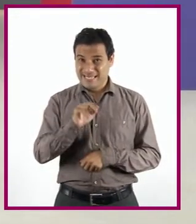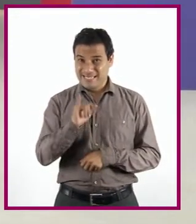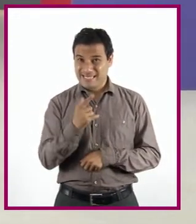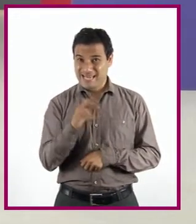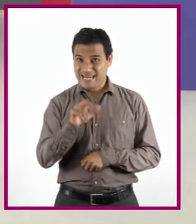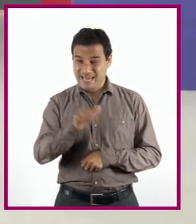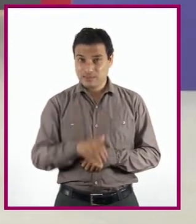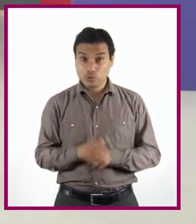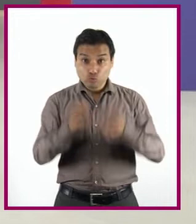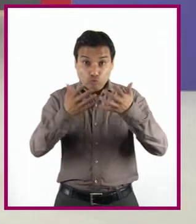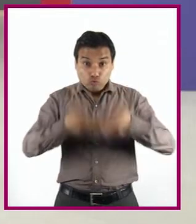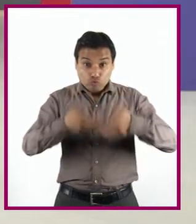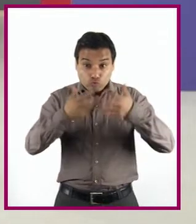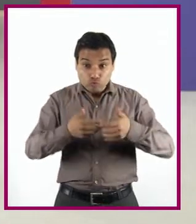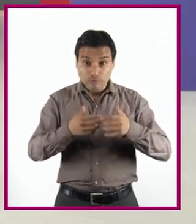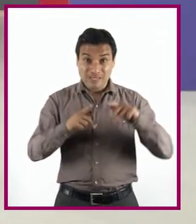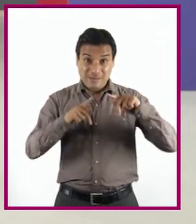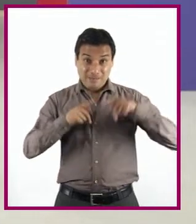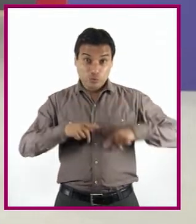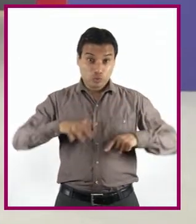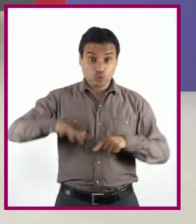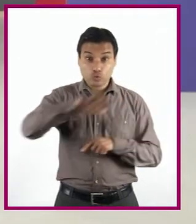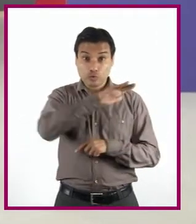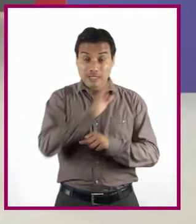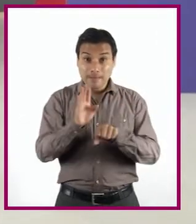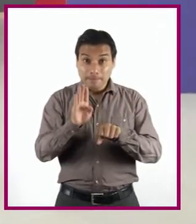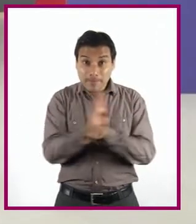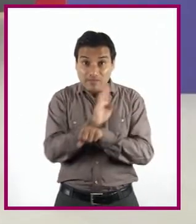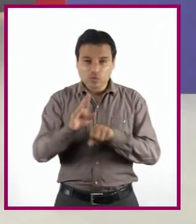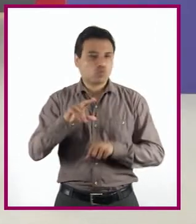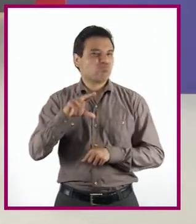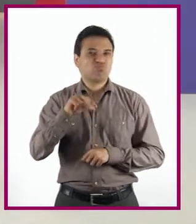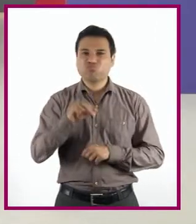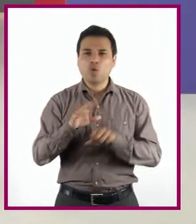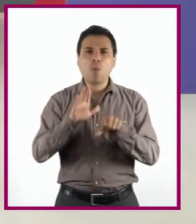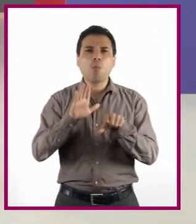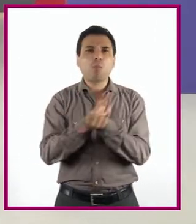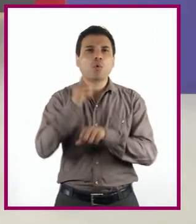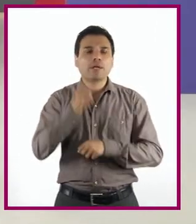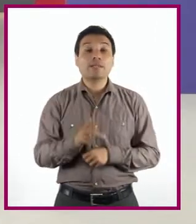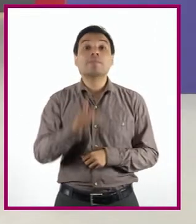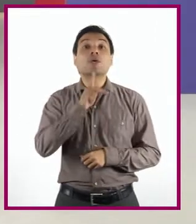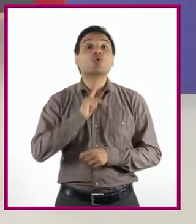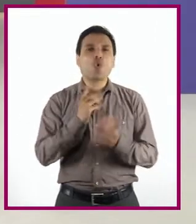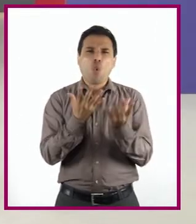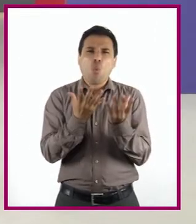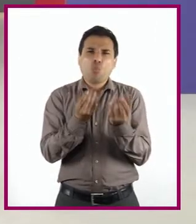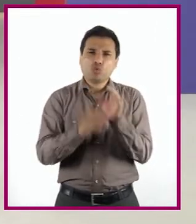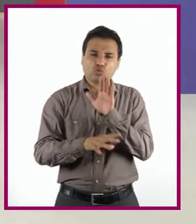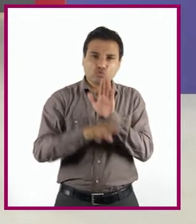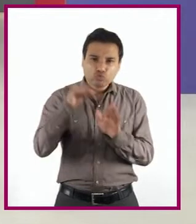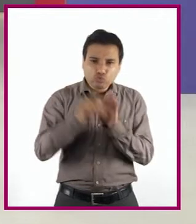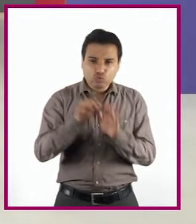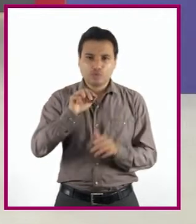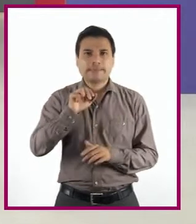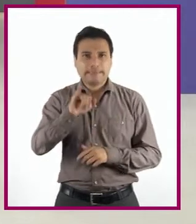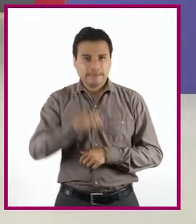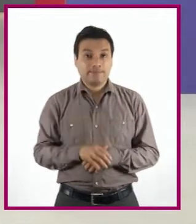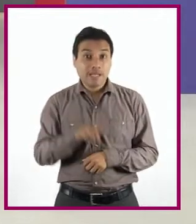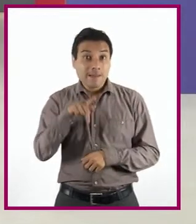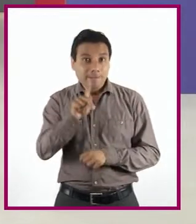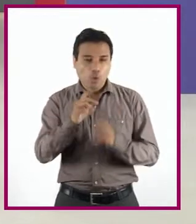ha favorecido sus sociedades de manera igualitaria, pues se extrae mucho petróleo, pero no se cuenta con